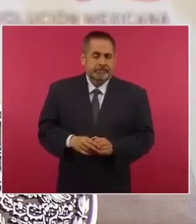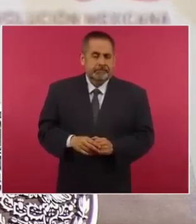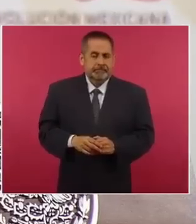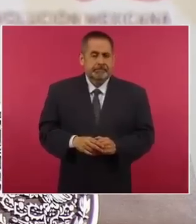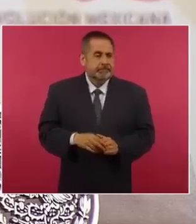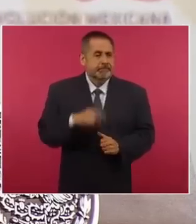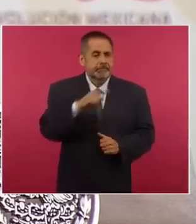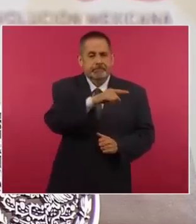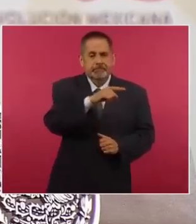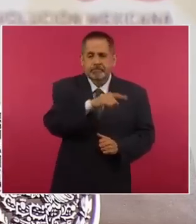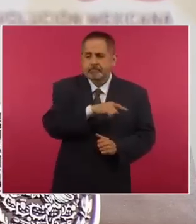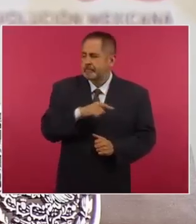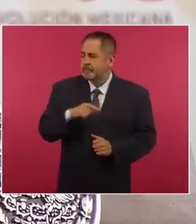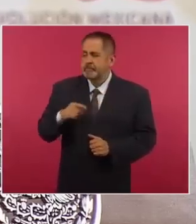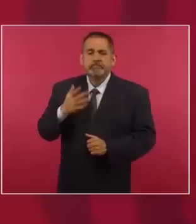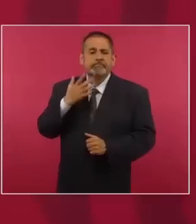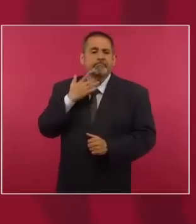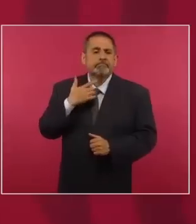que importan gasolinas.